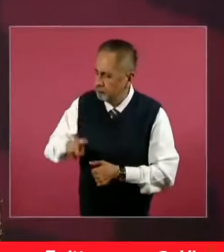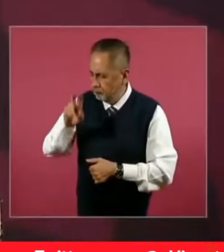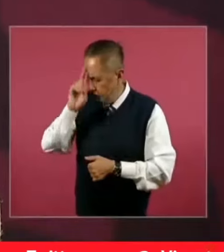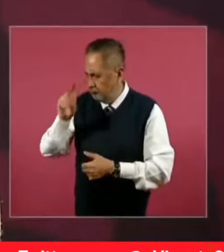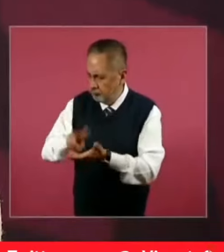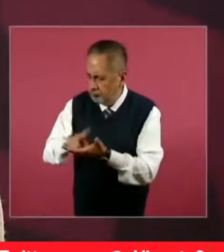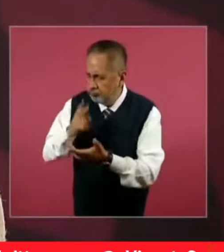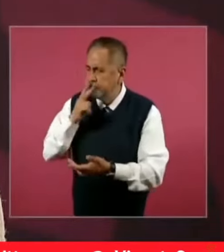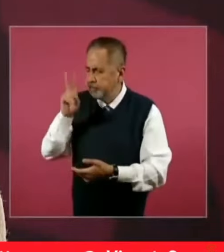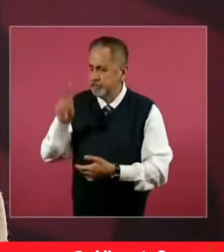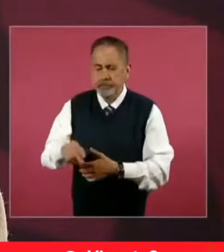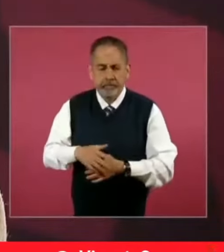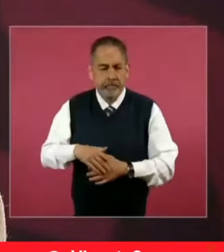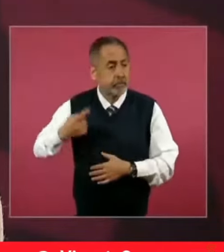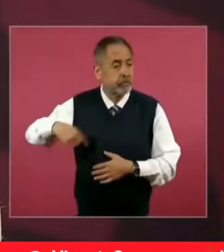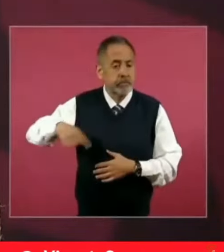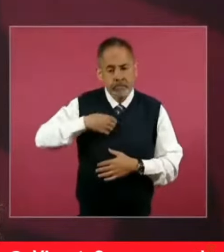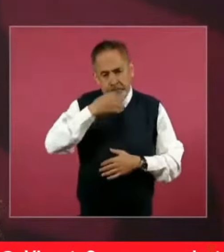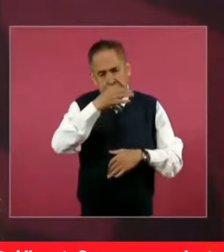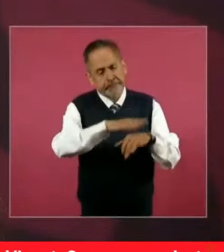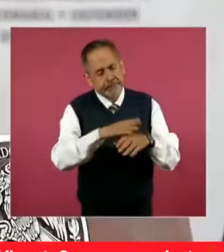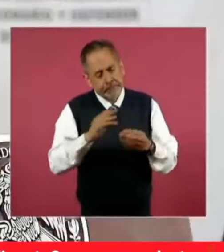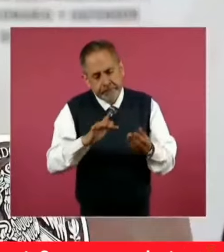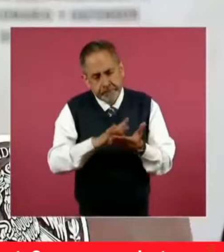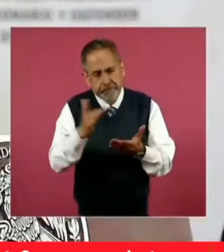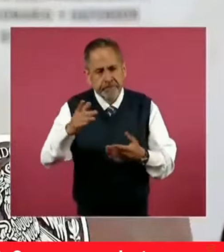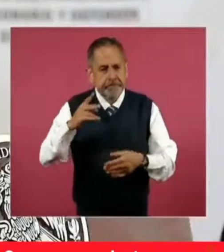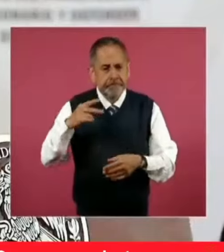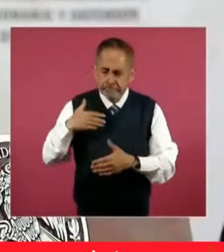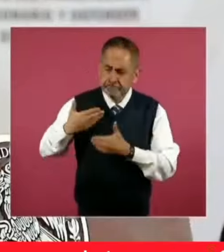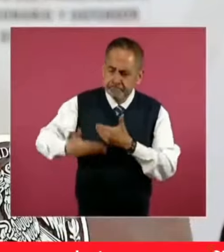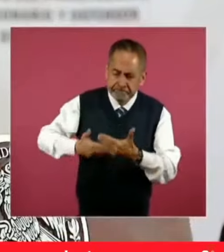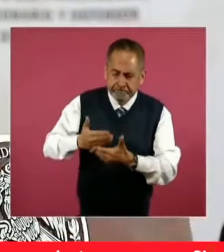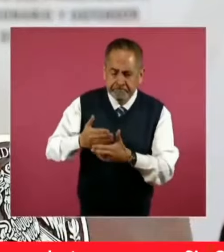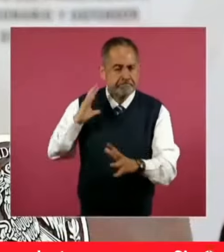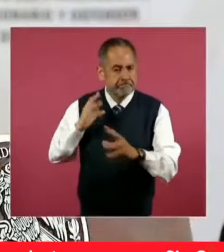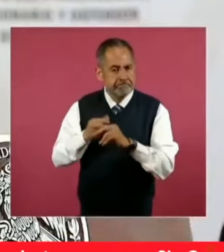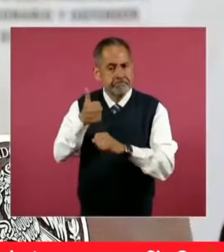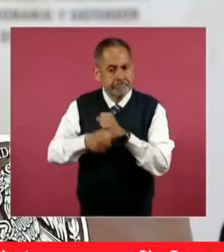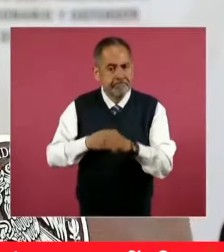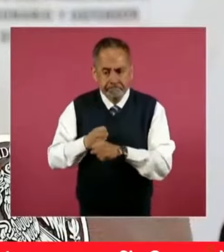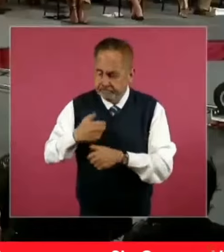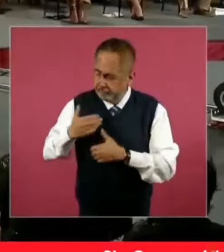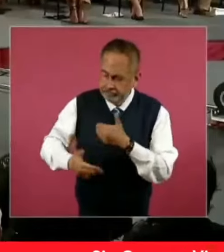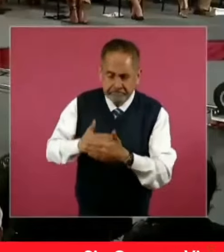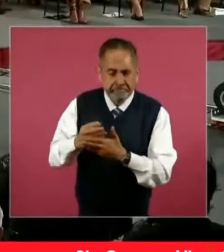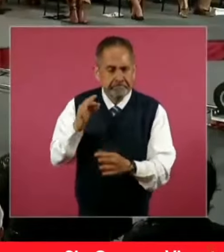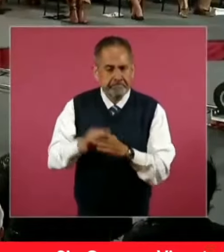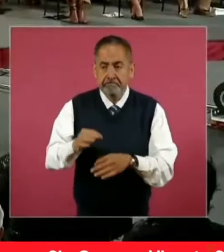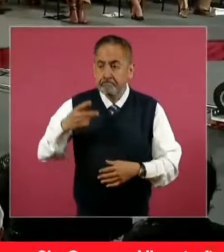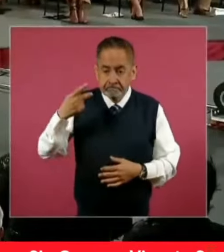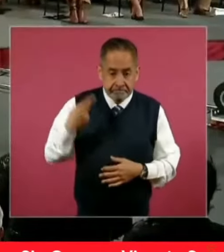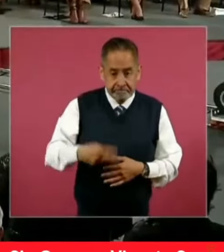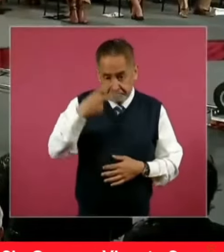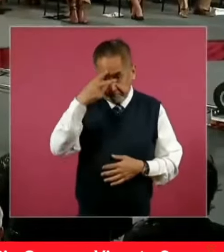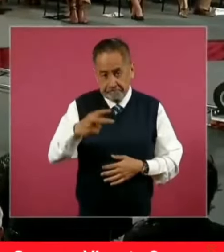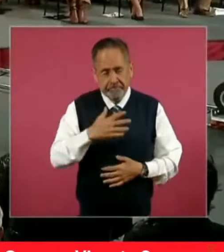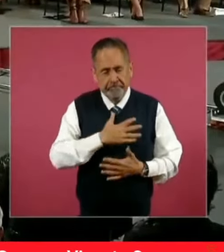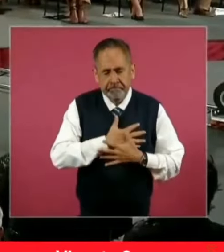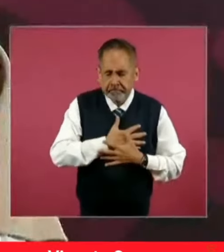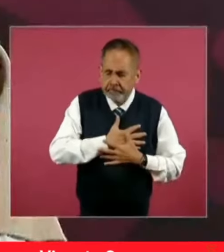todos nosotros, queremos decirle que estamos satisfechos con los logros obtenidos en estos años, que nuestro amor por México es muy